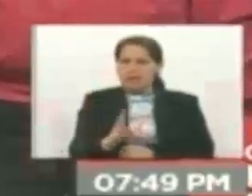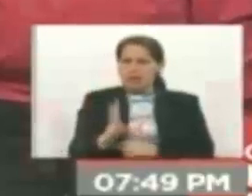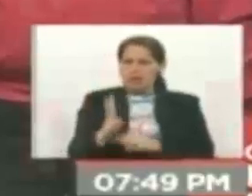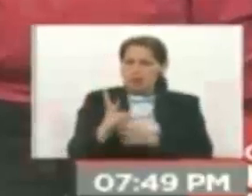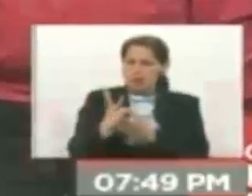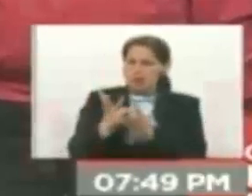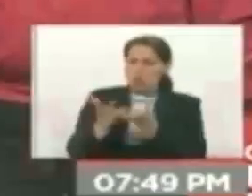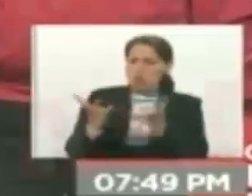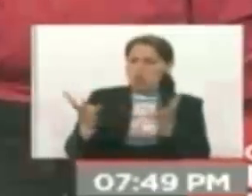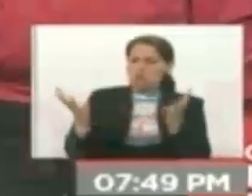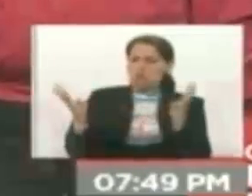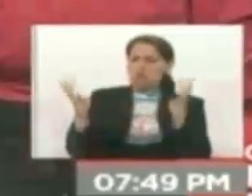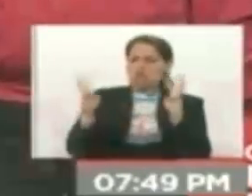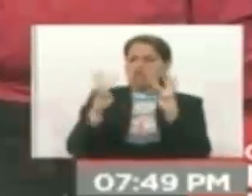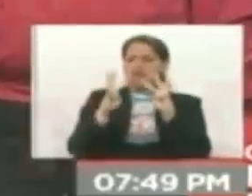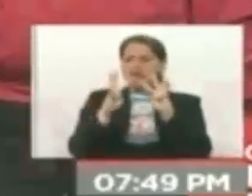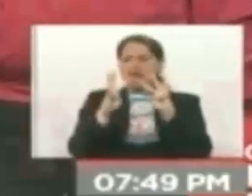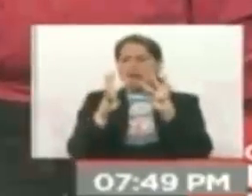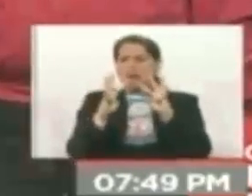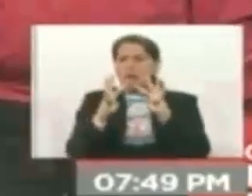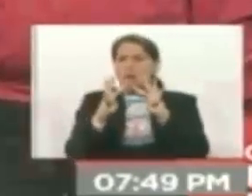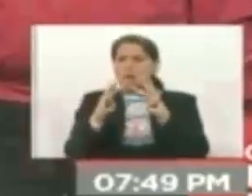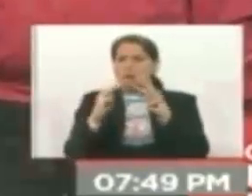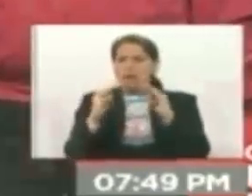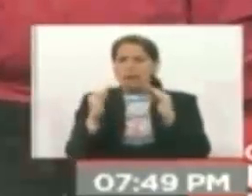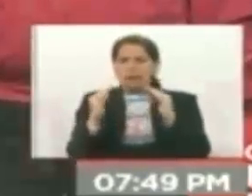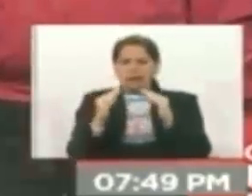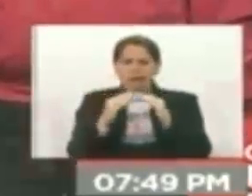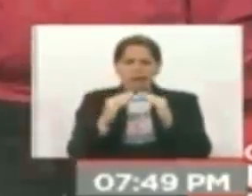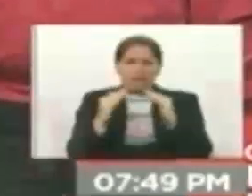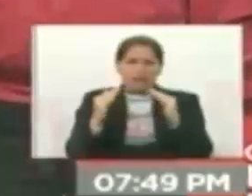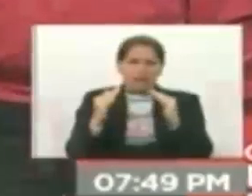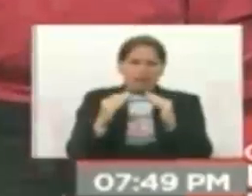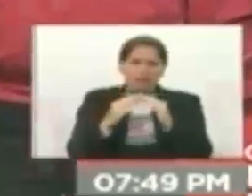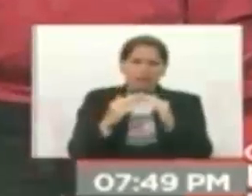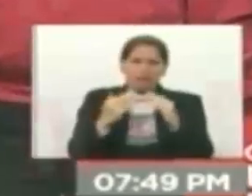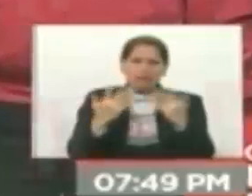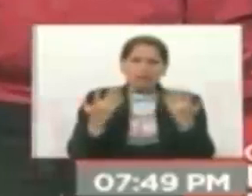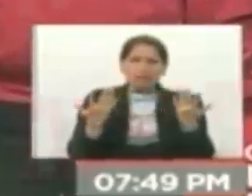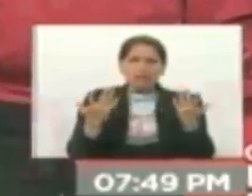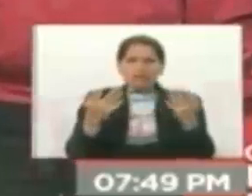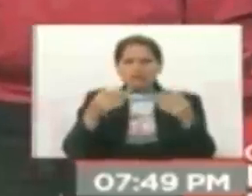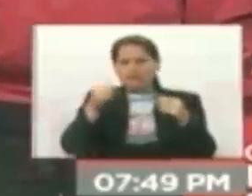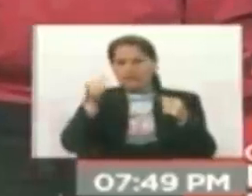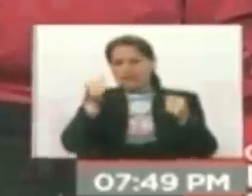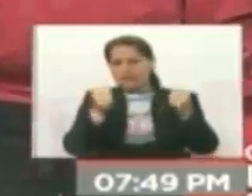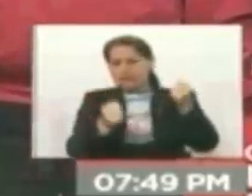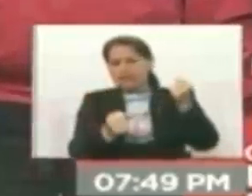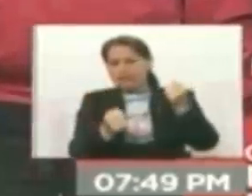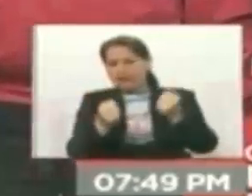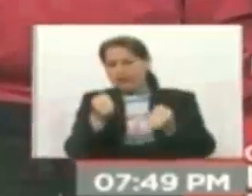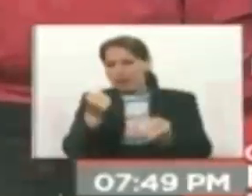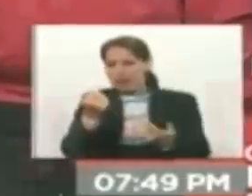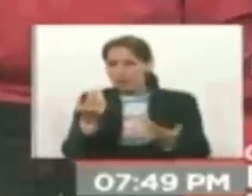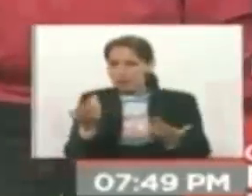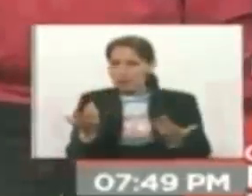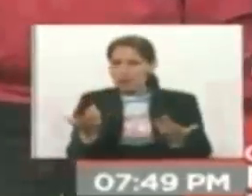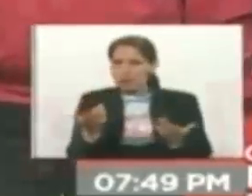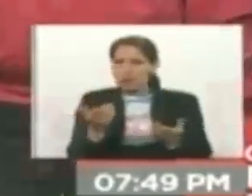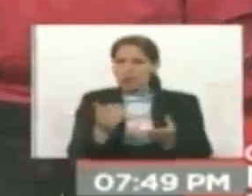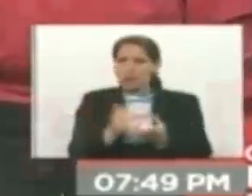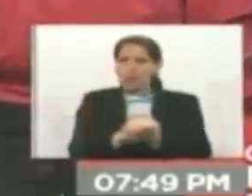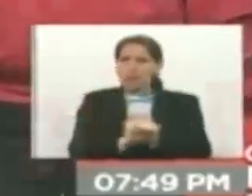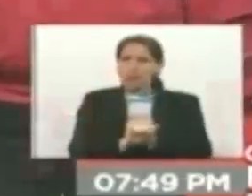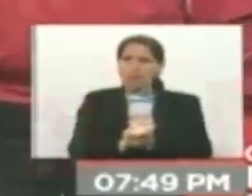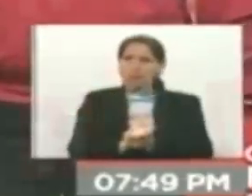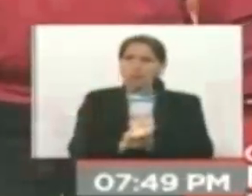da pena, ayer se abrazan y hoy están peleados entre ellos. Son una vergüenza para el mundo. Ni son capaces de hacer elecciones